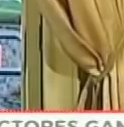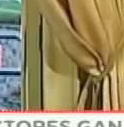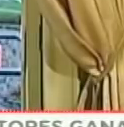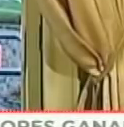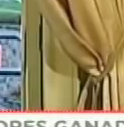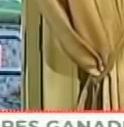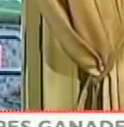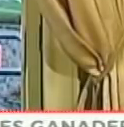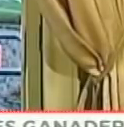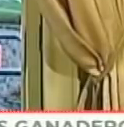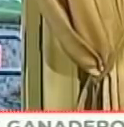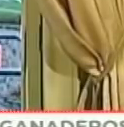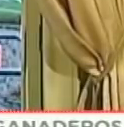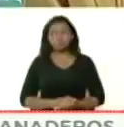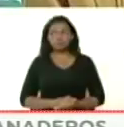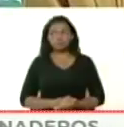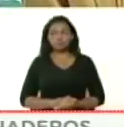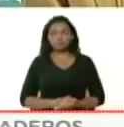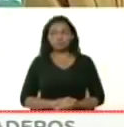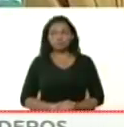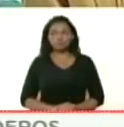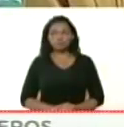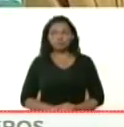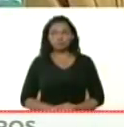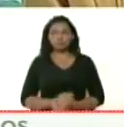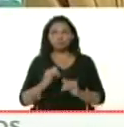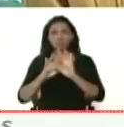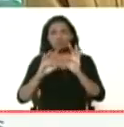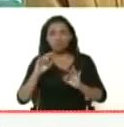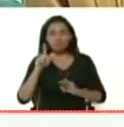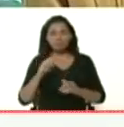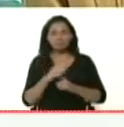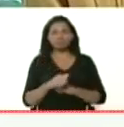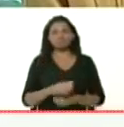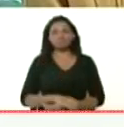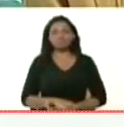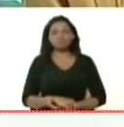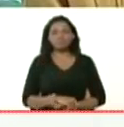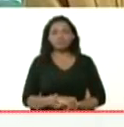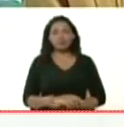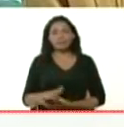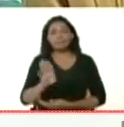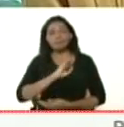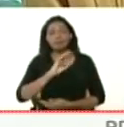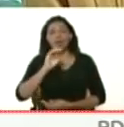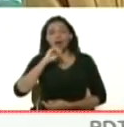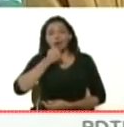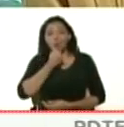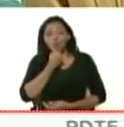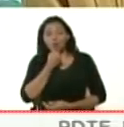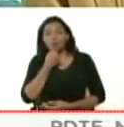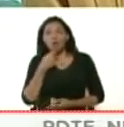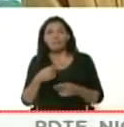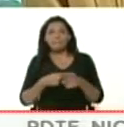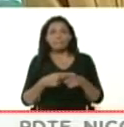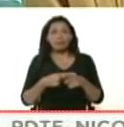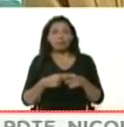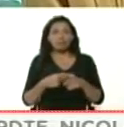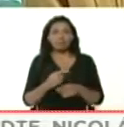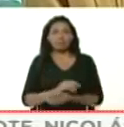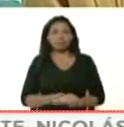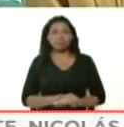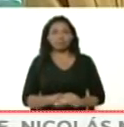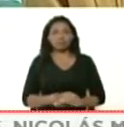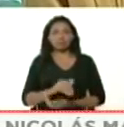Maldonado era primo de mi bisabuelo. Mi bisabuelo era José María